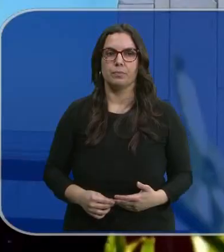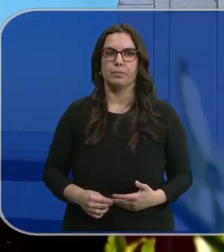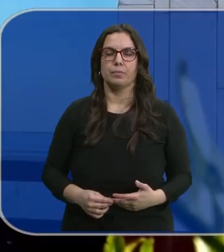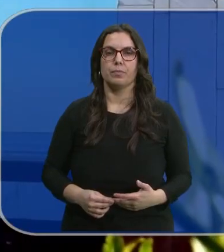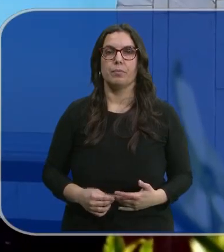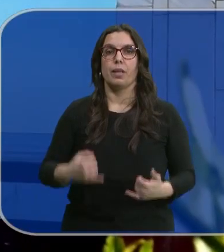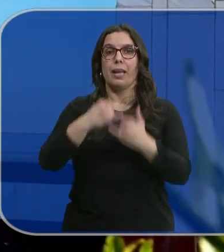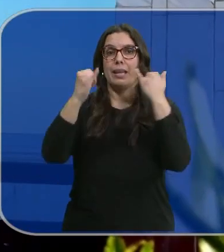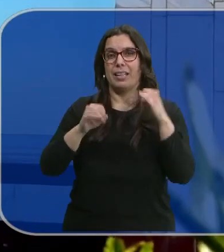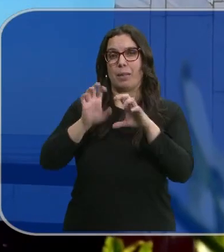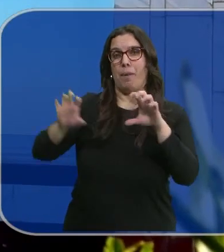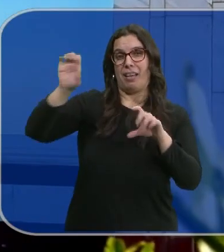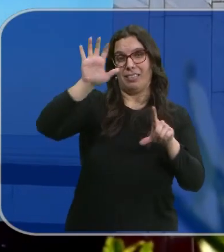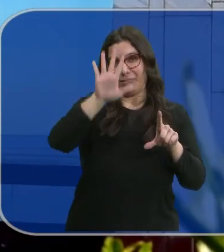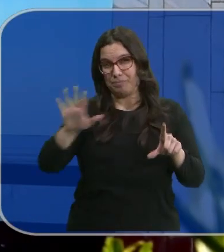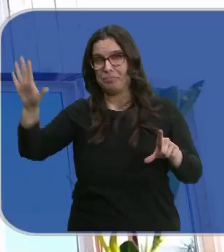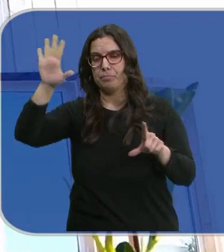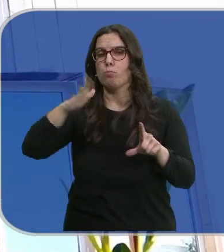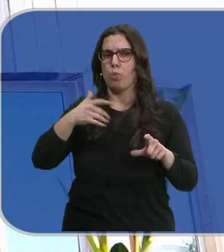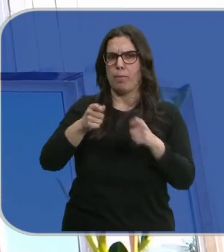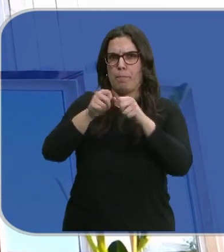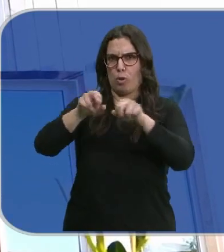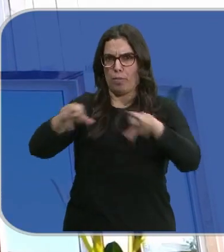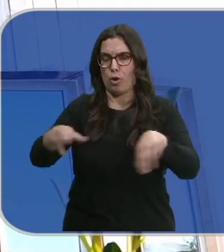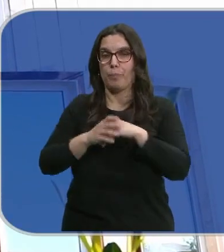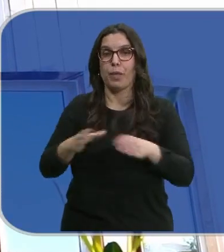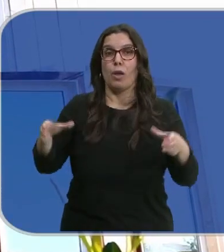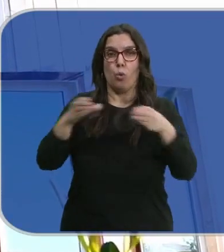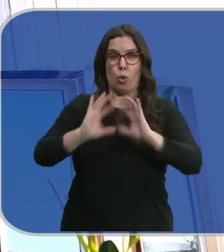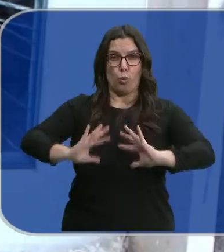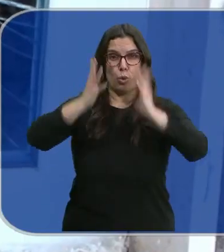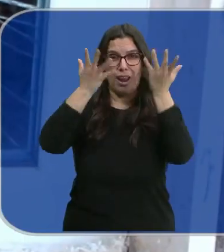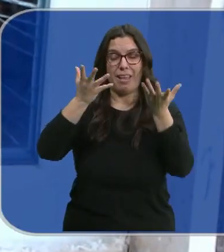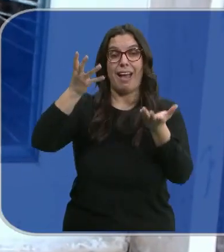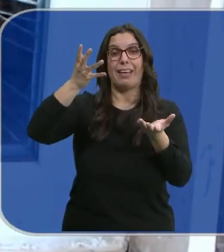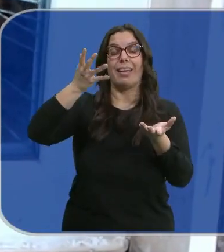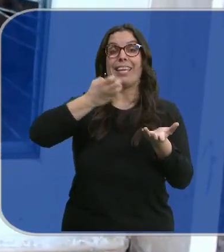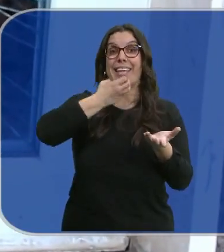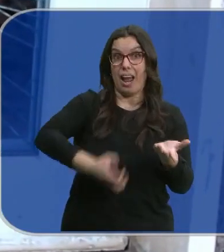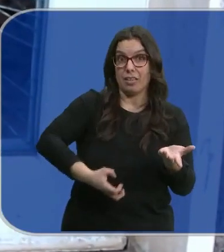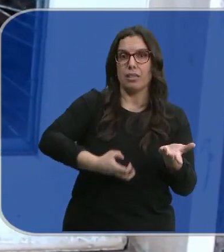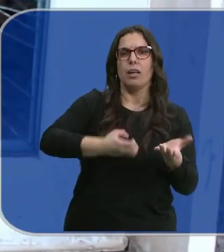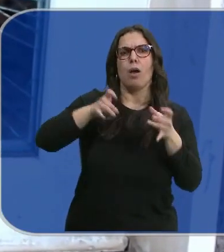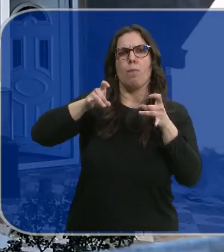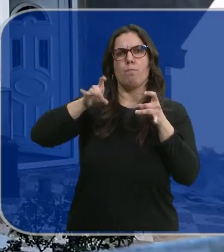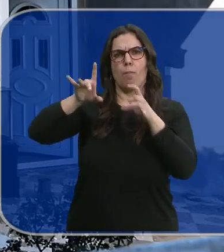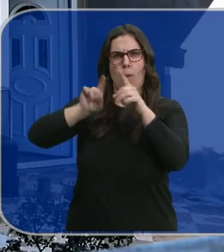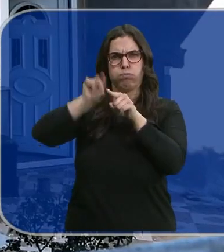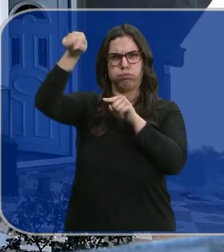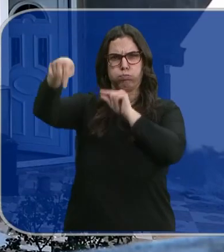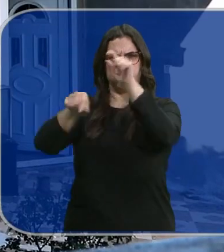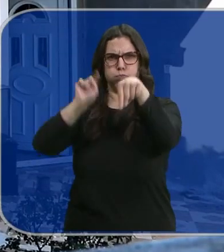La crisis de Oriente Próximo sigue amenazando con extenderse. La Guardia Revolucionaria de Irán ha bombardeado con misiles el Kurdistán